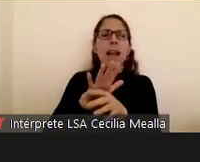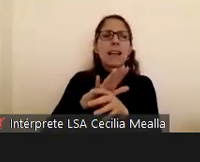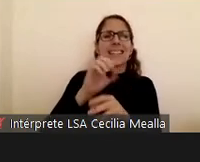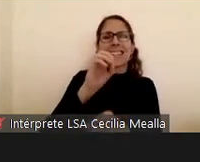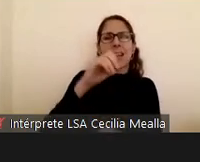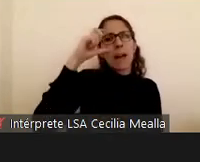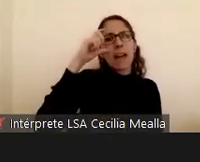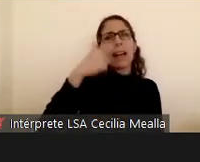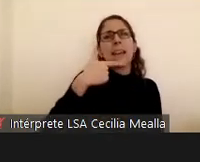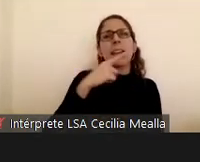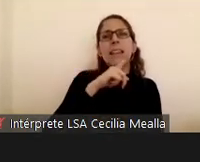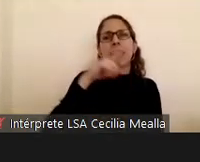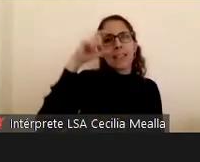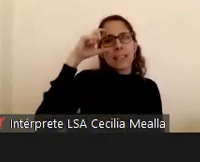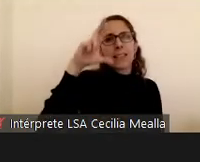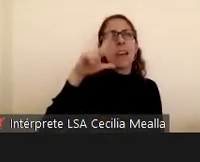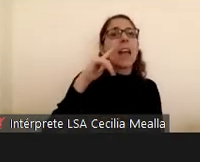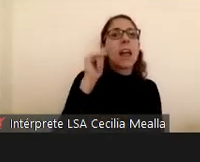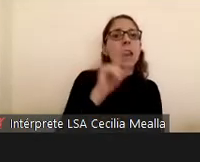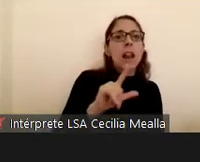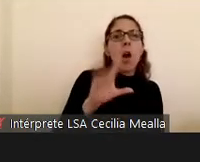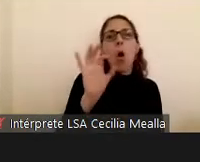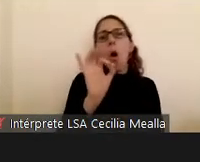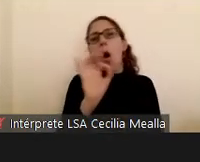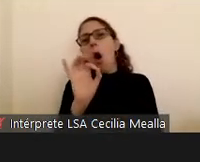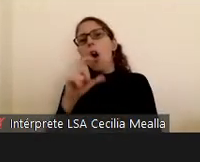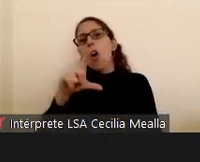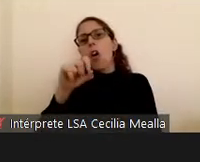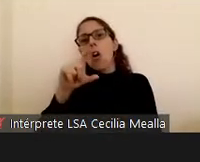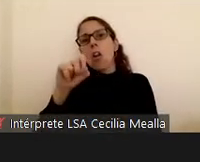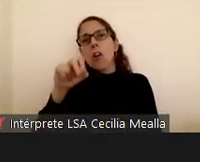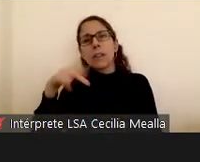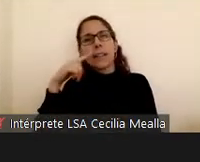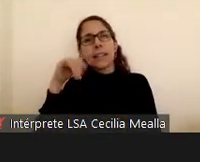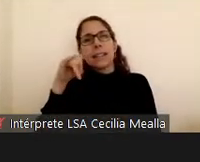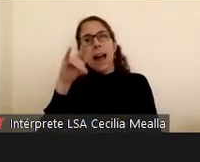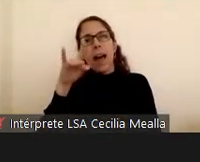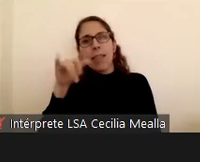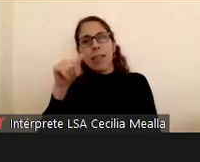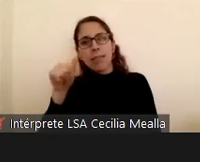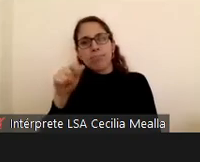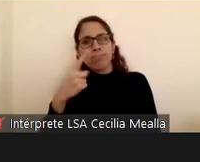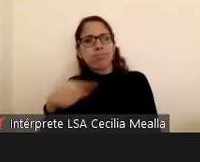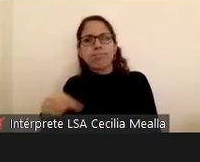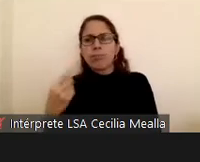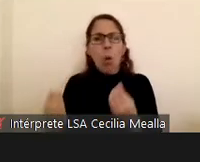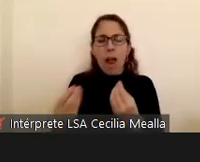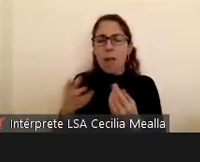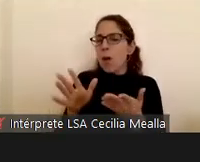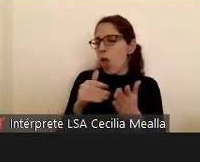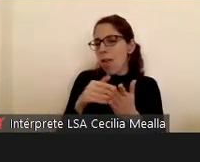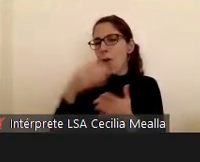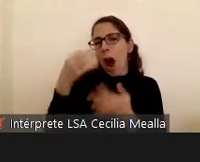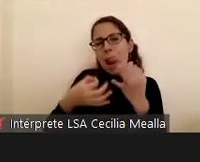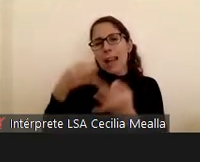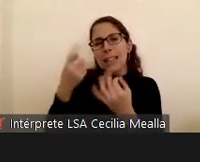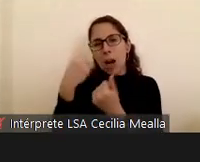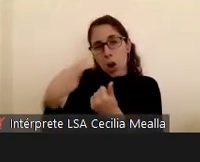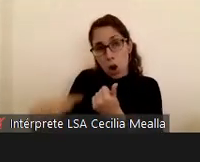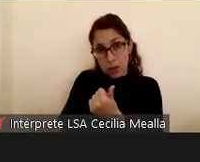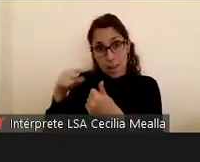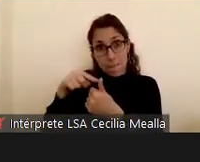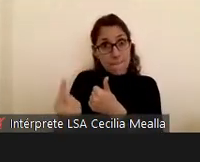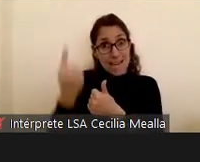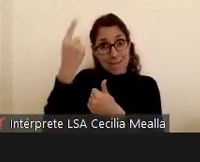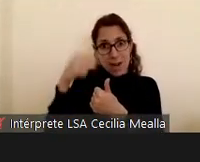¿sí? Entonces no es lo mismo. El segundo paso es en el